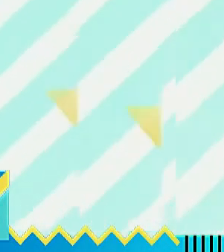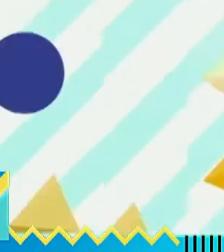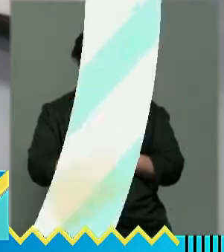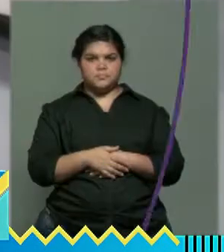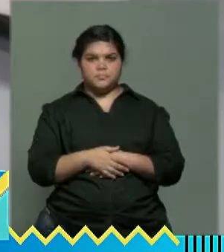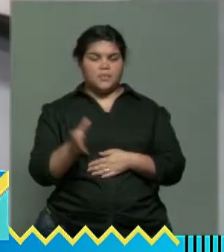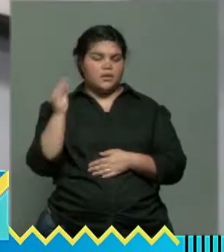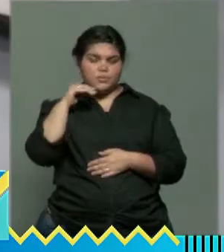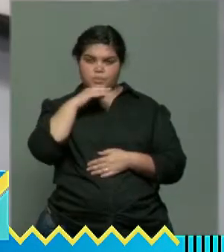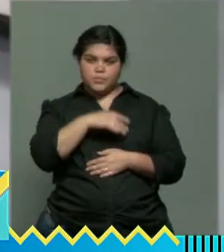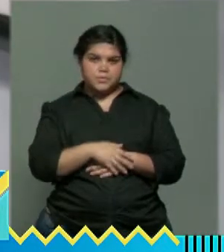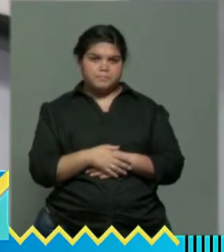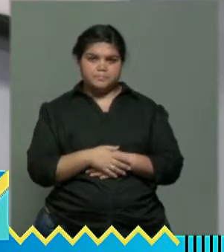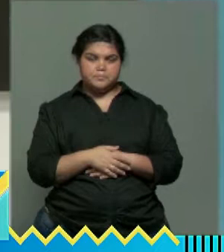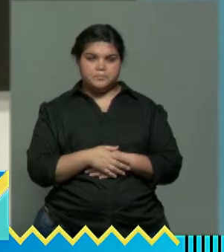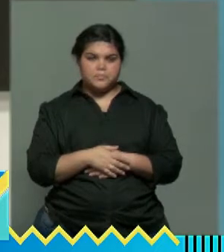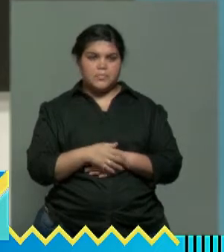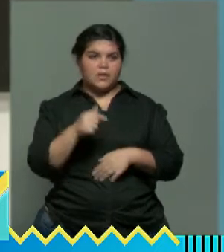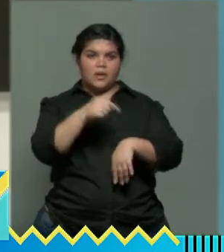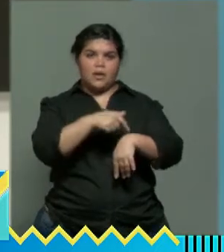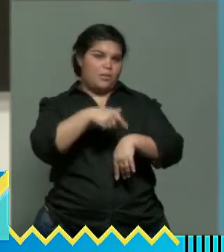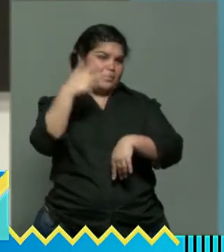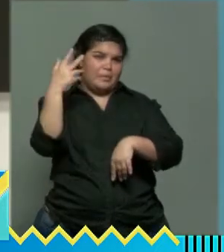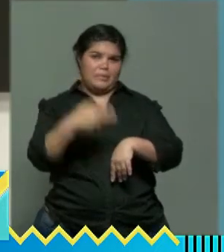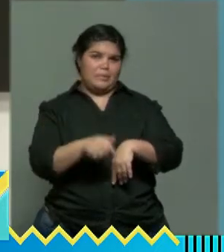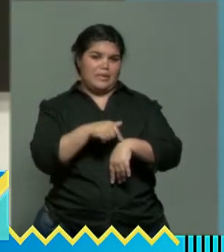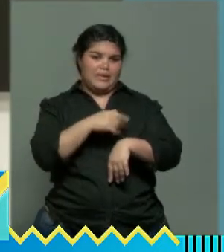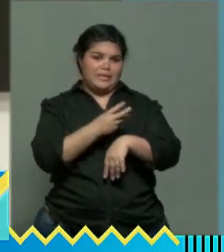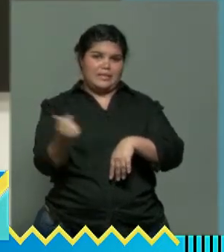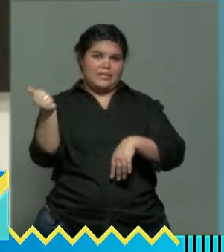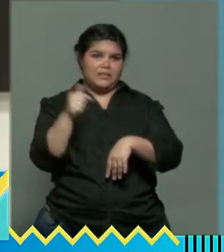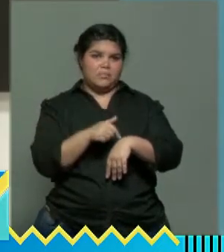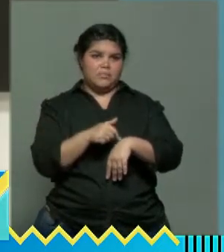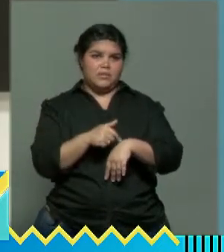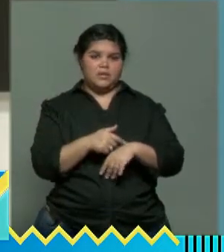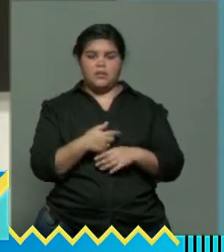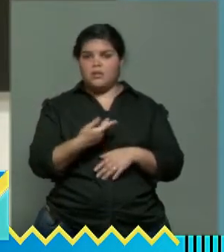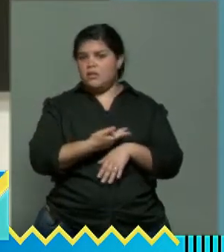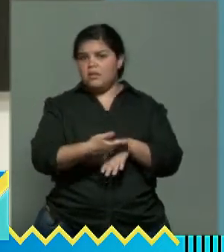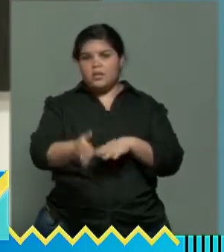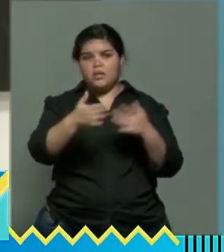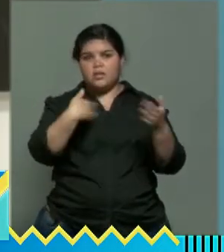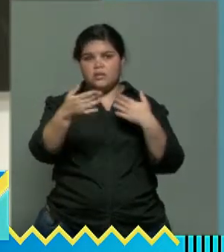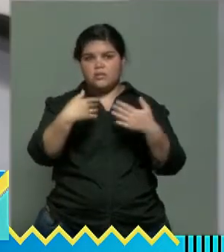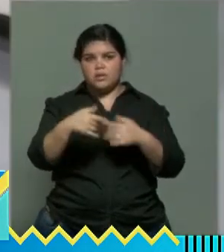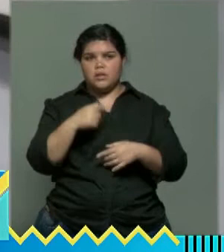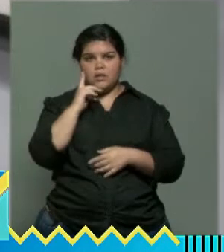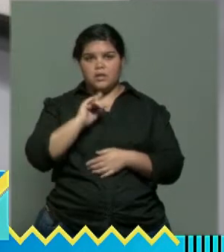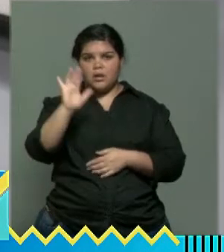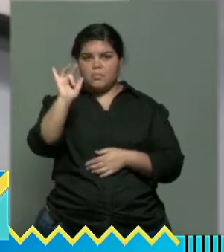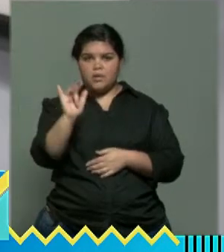bueno, se nos acabó el tiempo. No la el tema. discusión no, por supuesto que Evidentemente. no, evidentemente sigue, continúa. El miércoles, si no me equivoco,